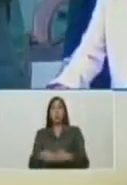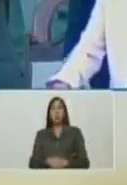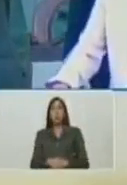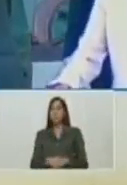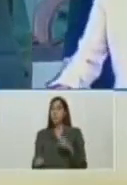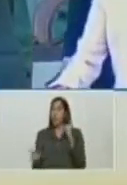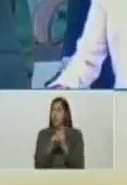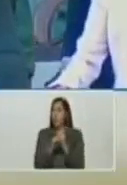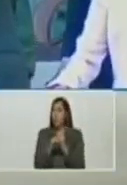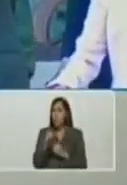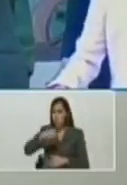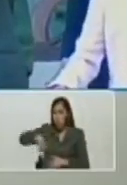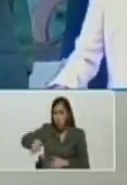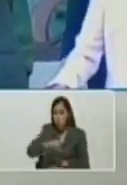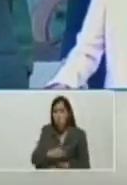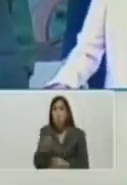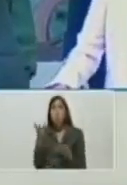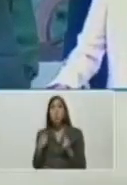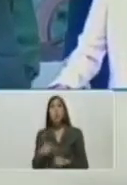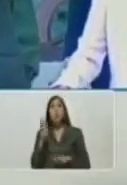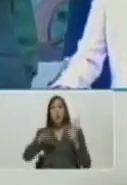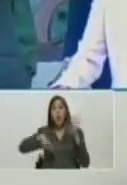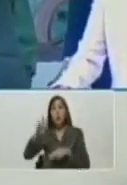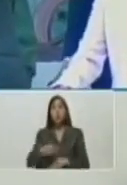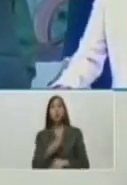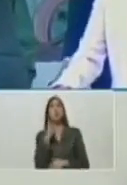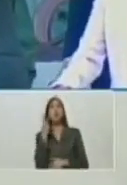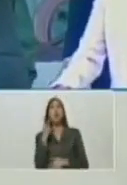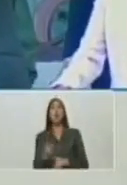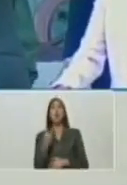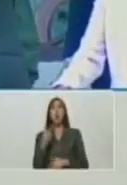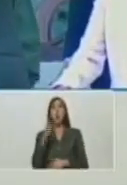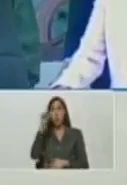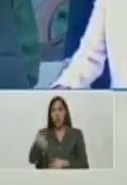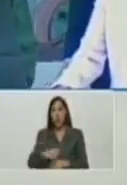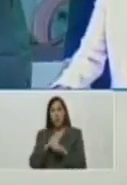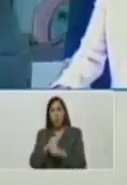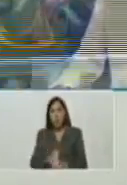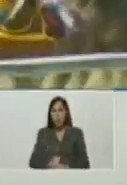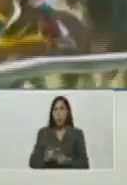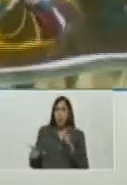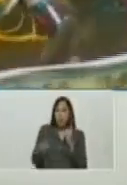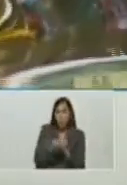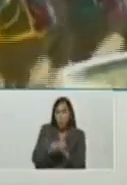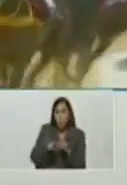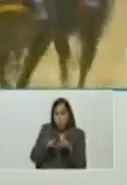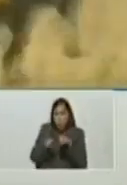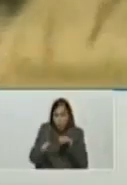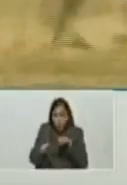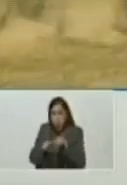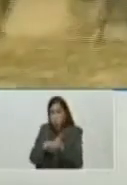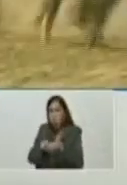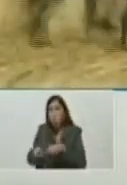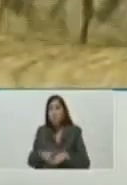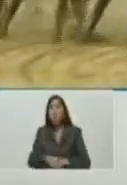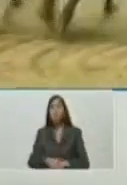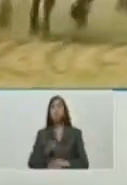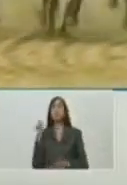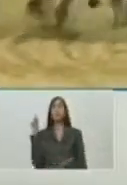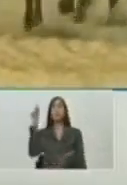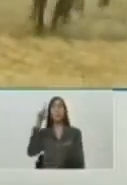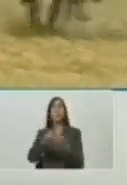estaba el número 14, el número 2, peleando ping, pum, pam, ping. Cuando llegan a la recta